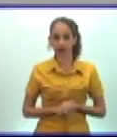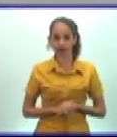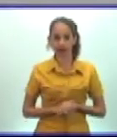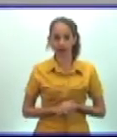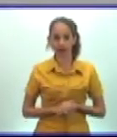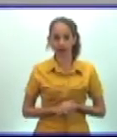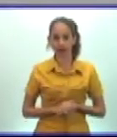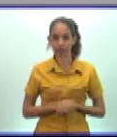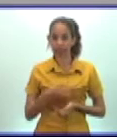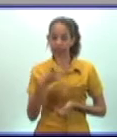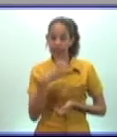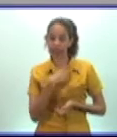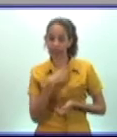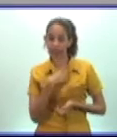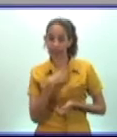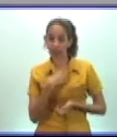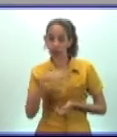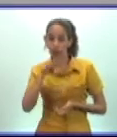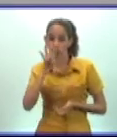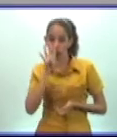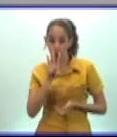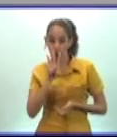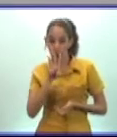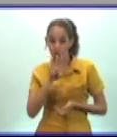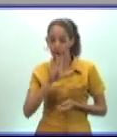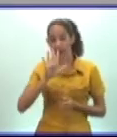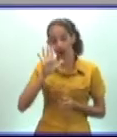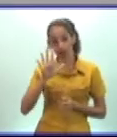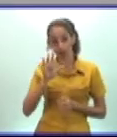llevamos 4,5 a fracción.